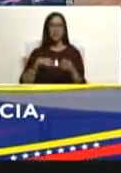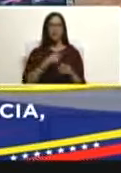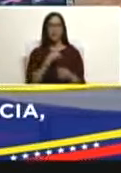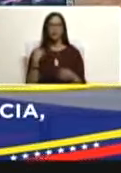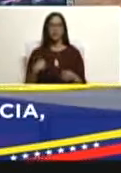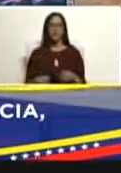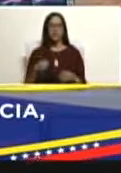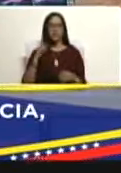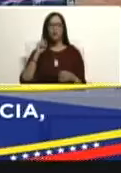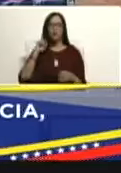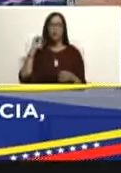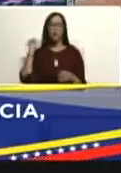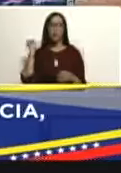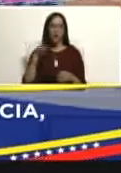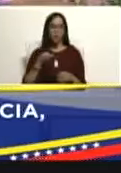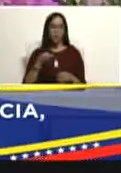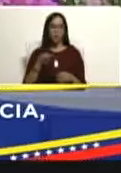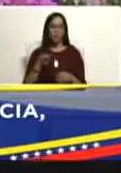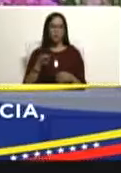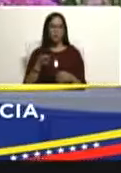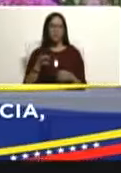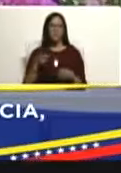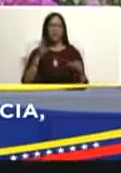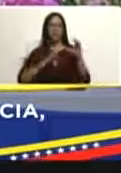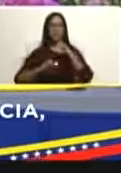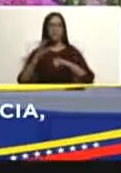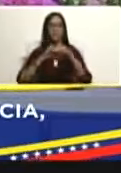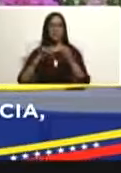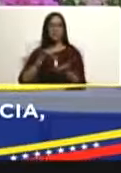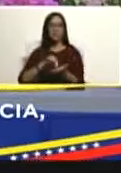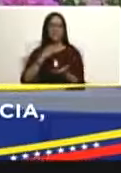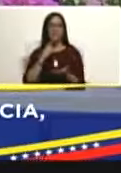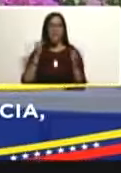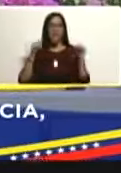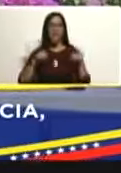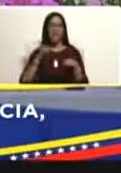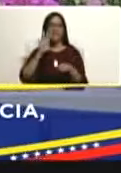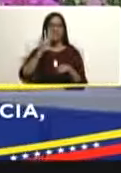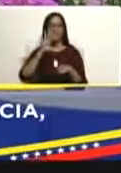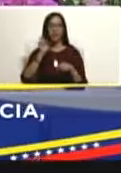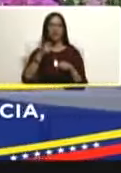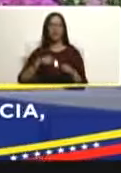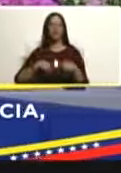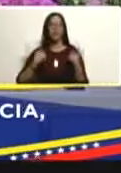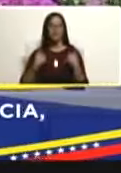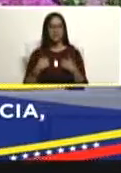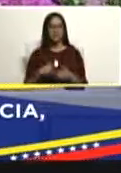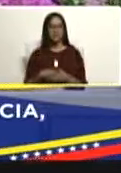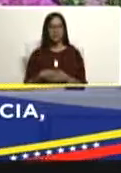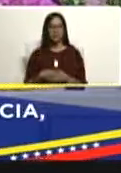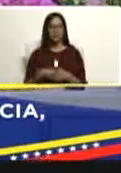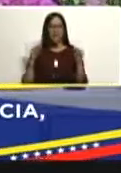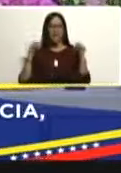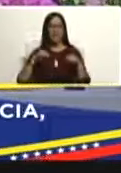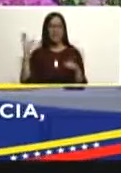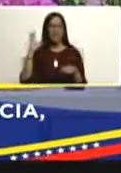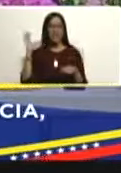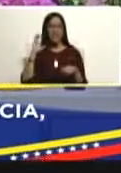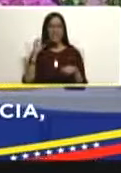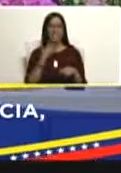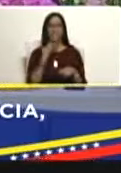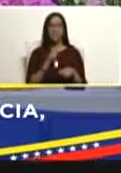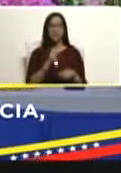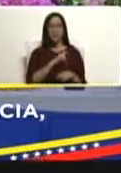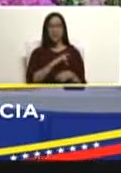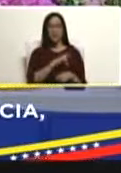Guárico. Y los científicos del centro dicen aquí hay 5 grados más. Aquí en Caracas, diciembre,